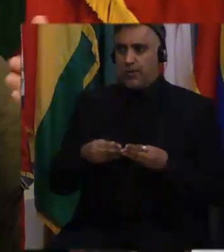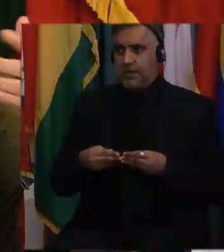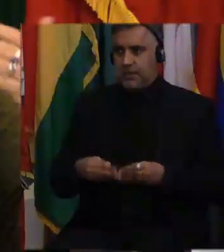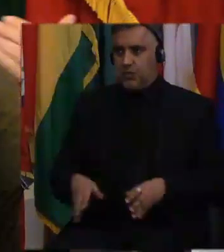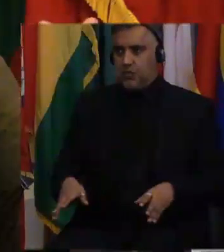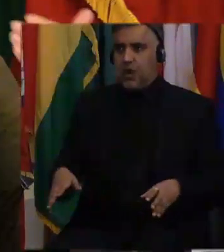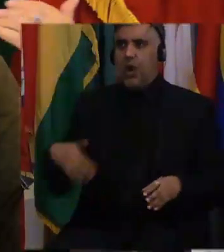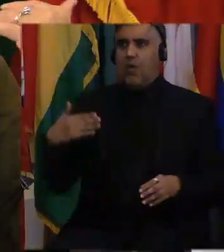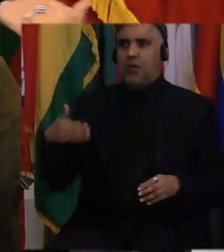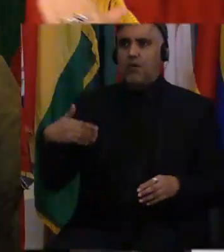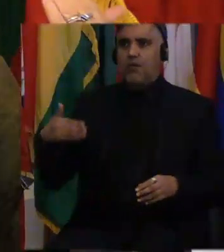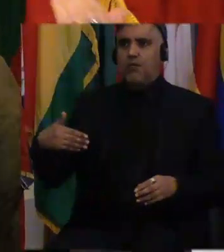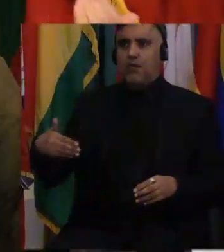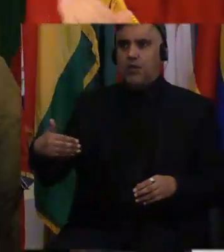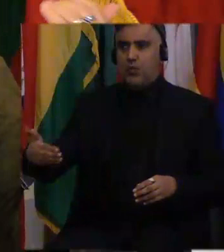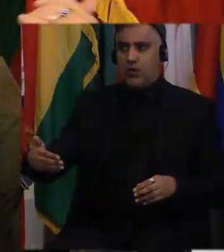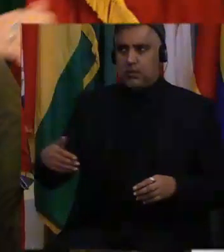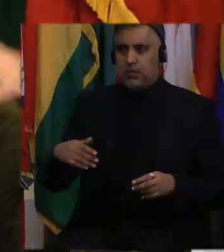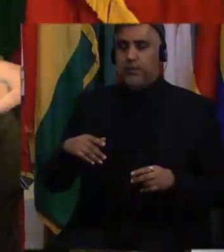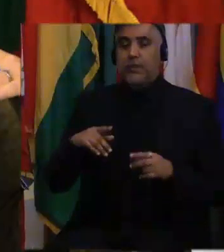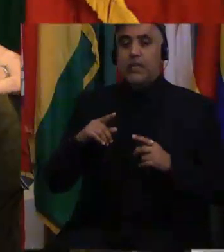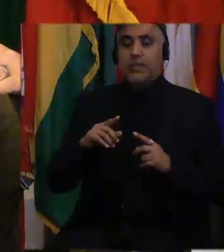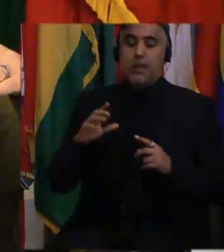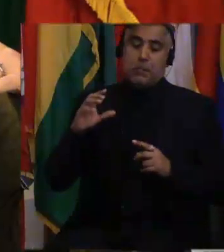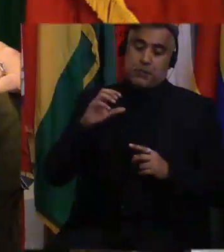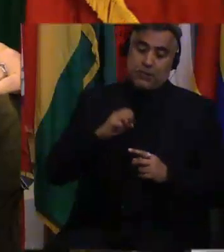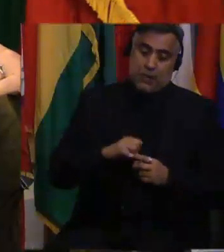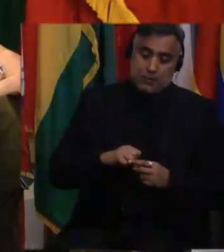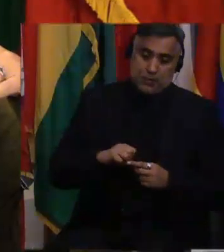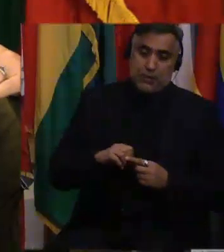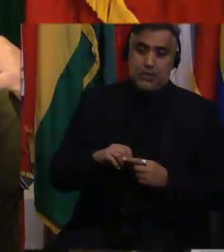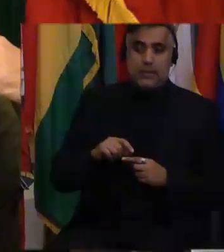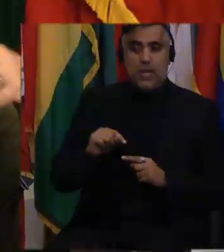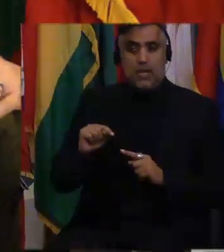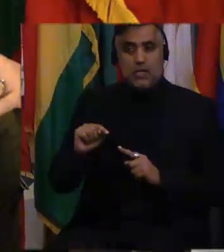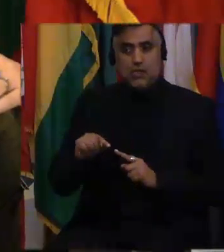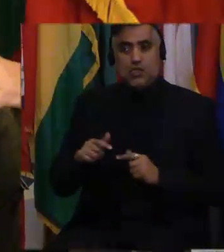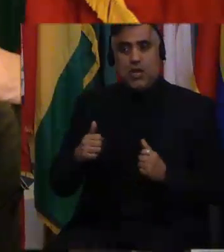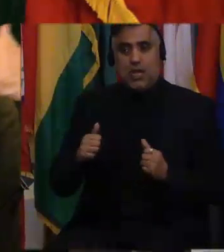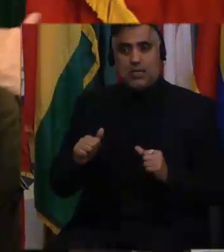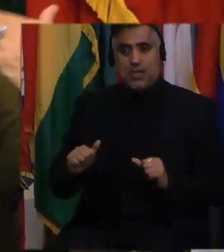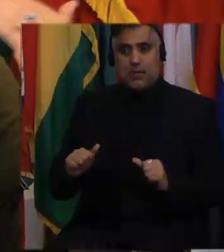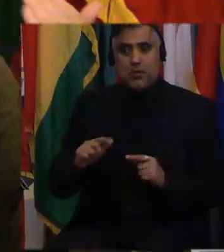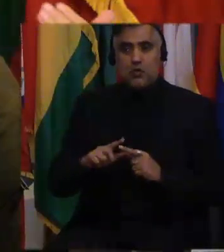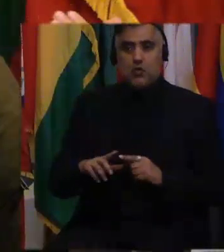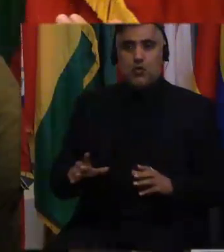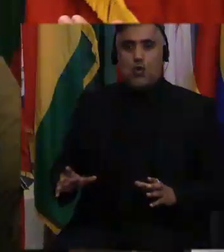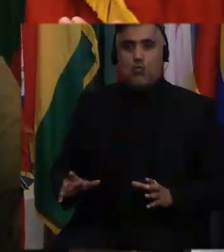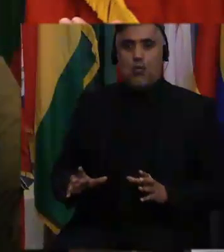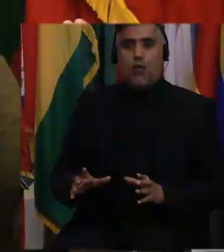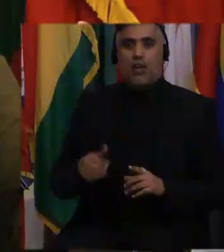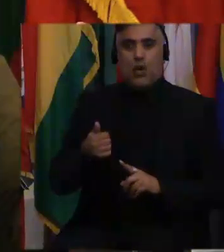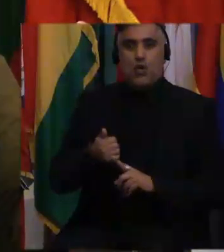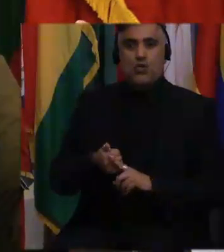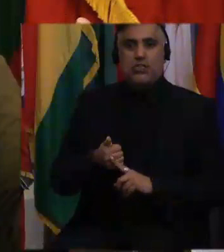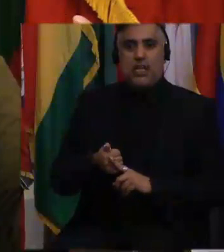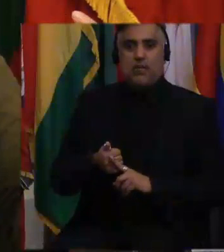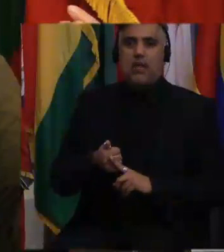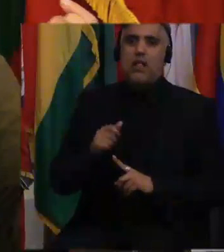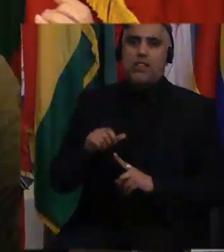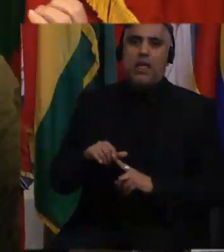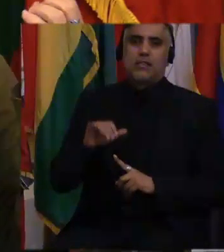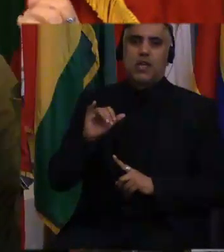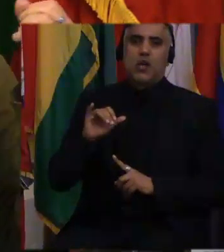frecuentes, se presume que intentó provocarse un aborto y eso es un delito y solo por eso es